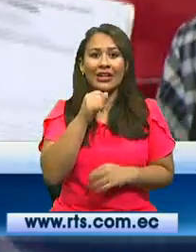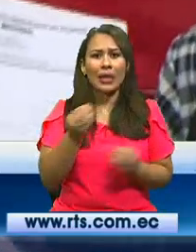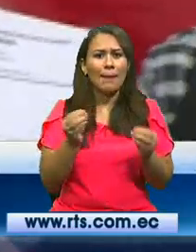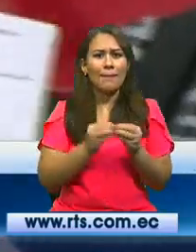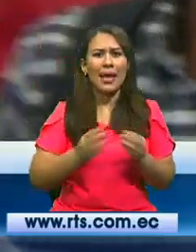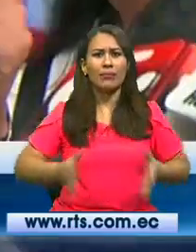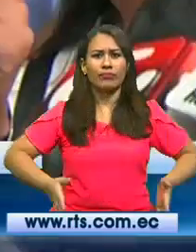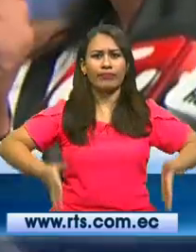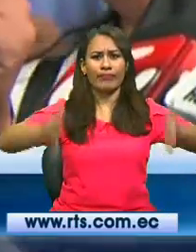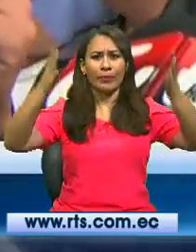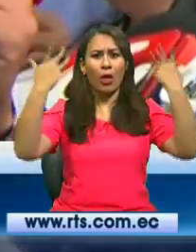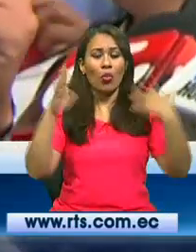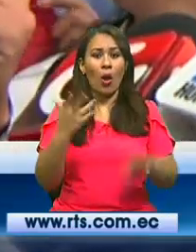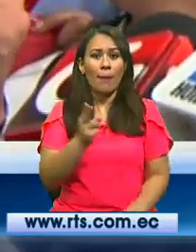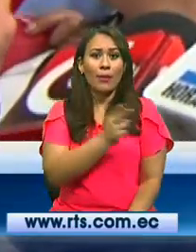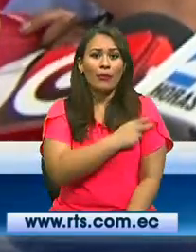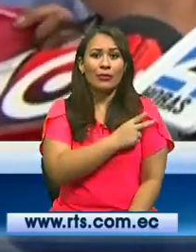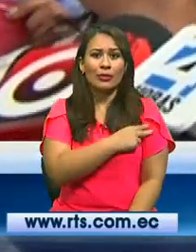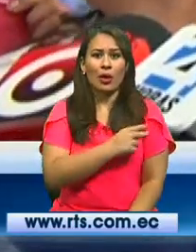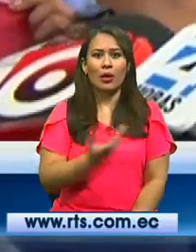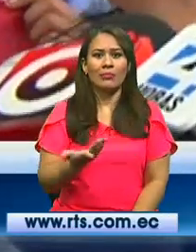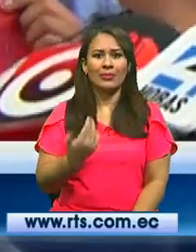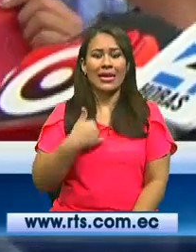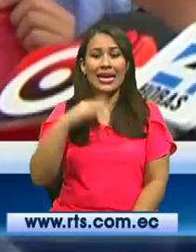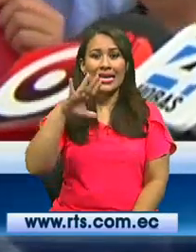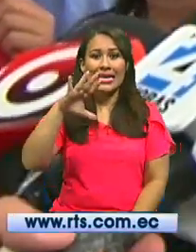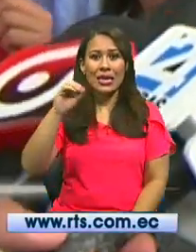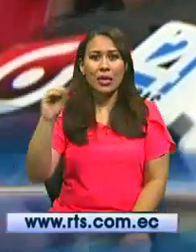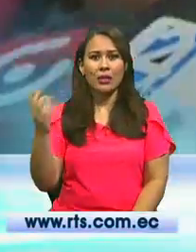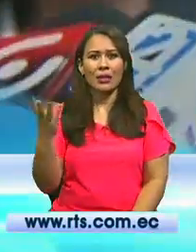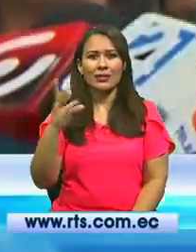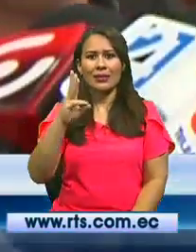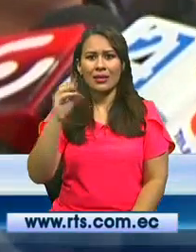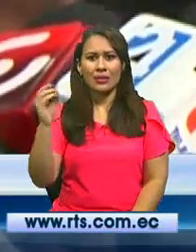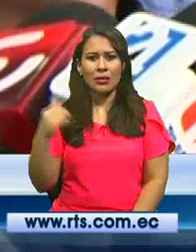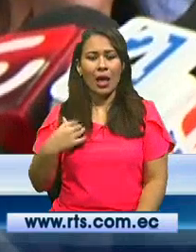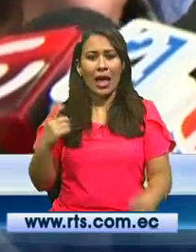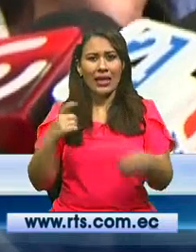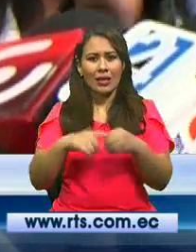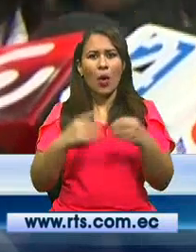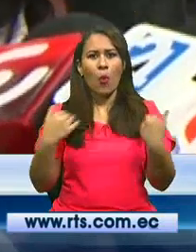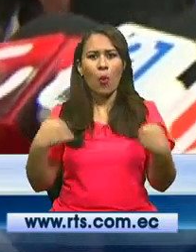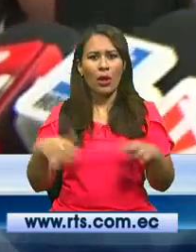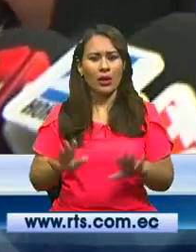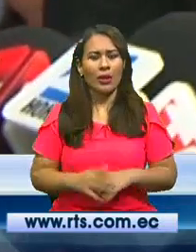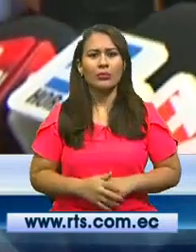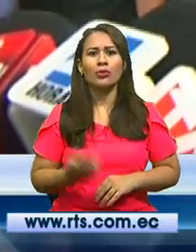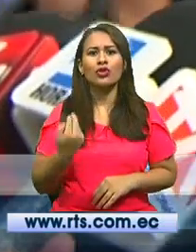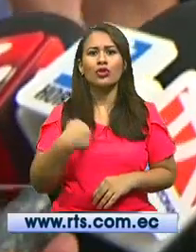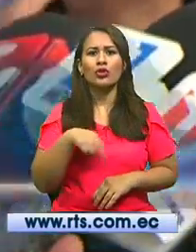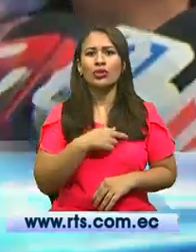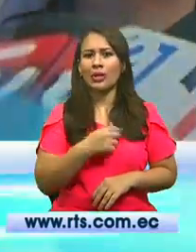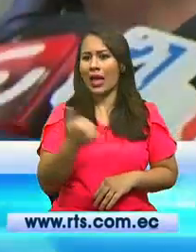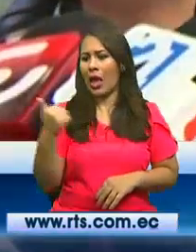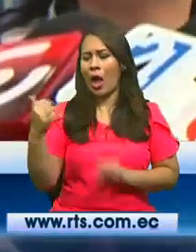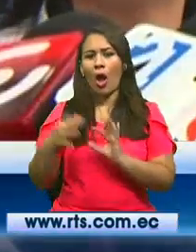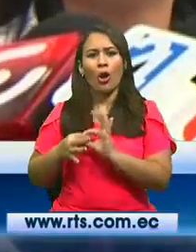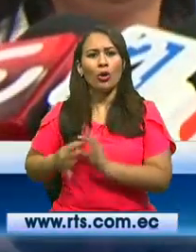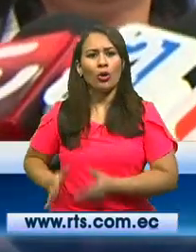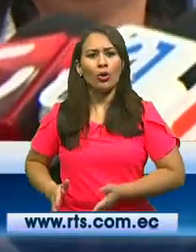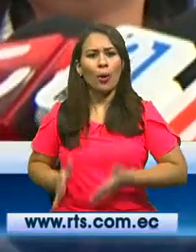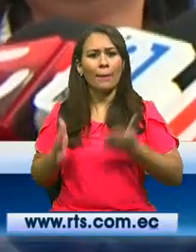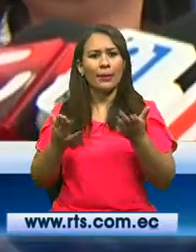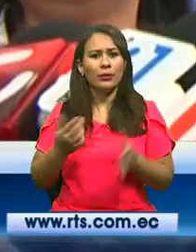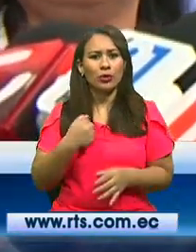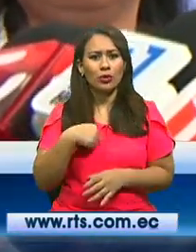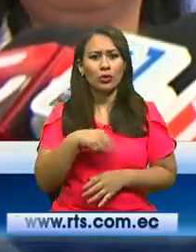de docentes. No quiere decir que con un puntaje de 500 o 600 el estudiante va a entrar a la carrera que quiere. ¿Qué es lo que entiendo? Dice el compañero de acá atrás.